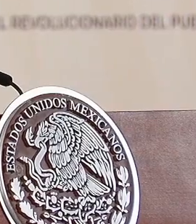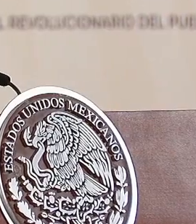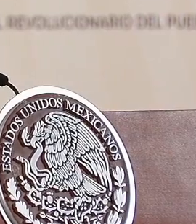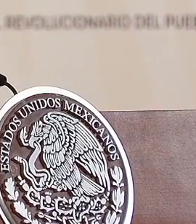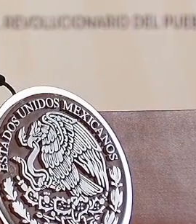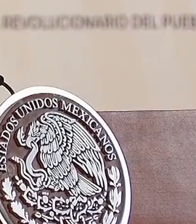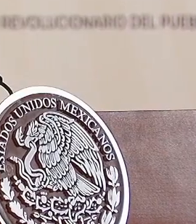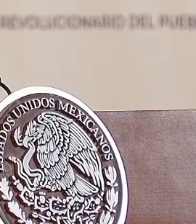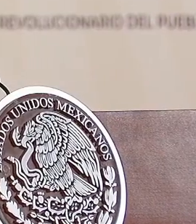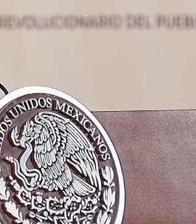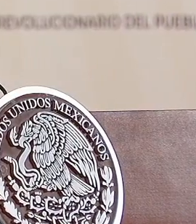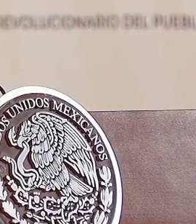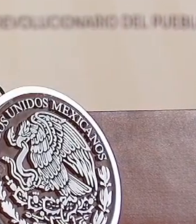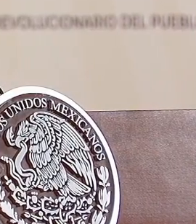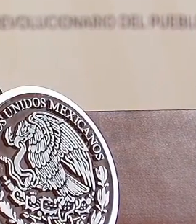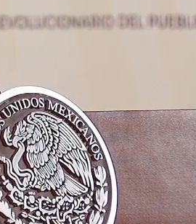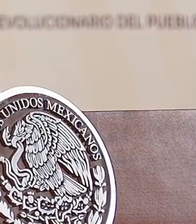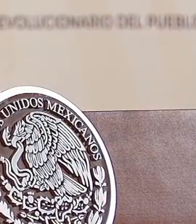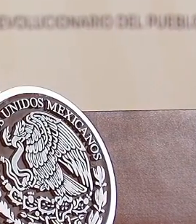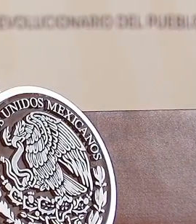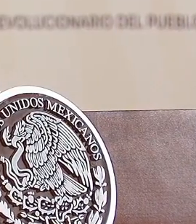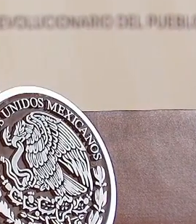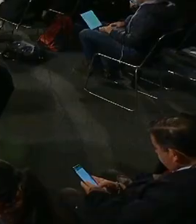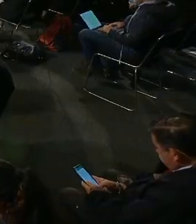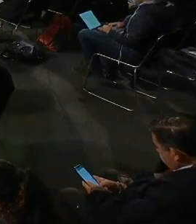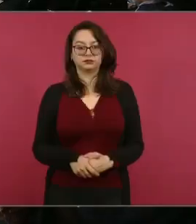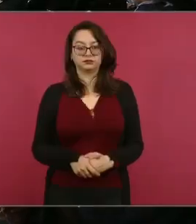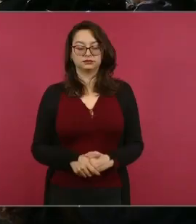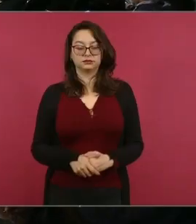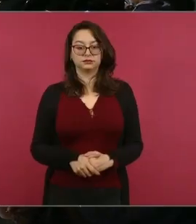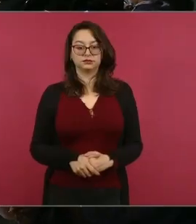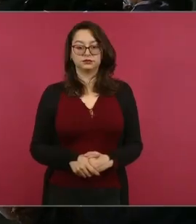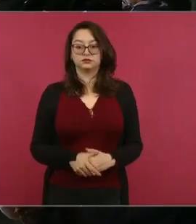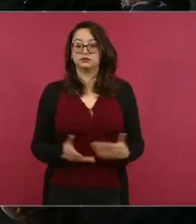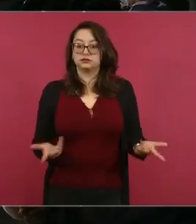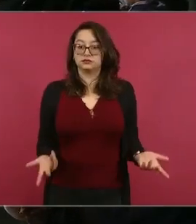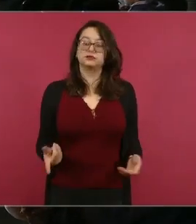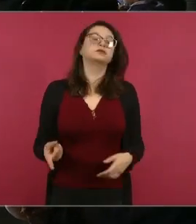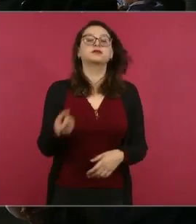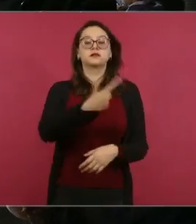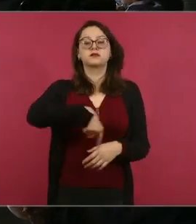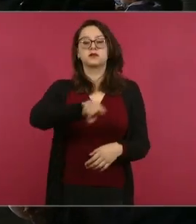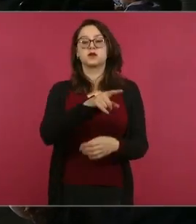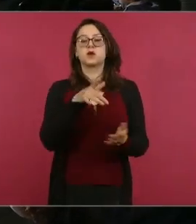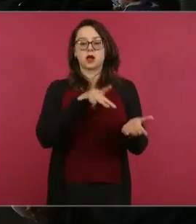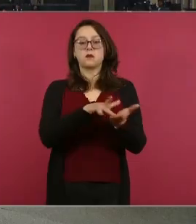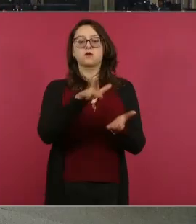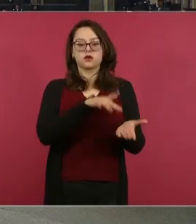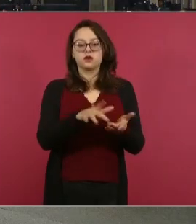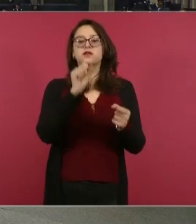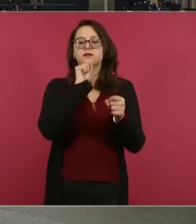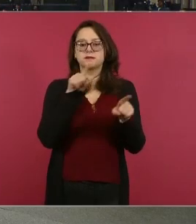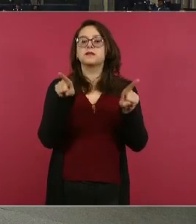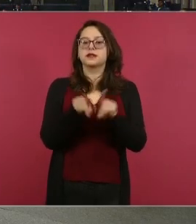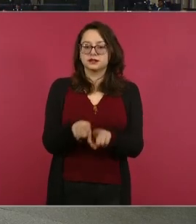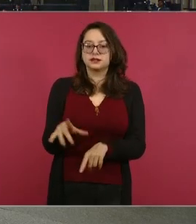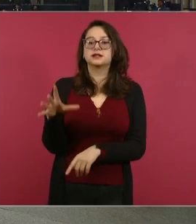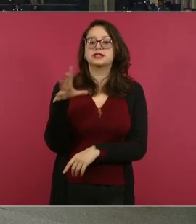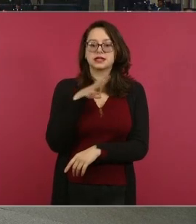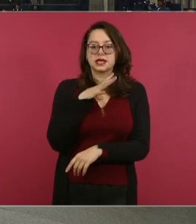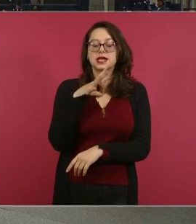hay apoyos para todos. Eso es lo que puedo comentarte. Y en una segunda